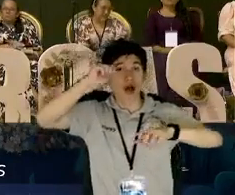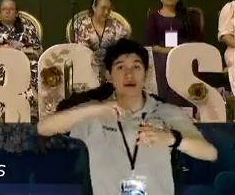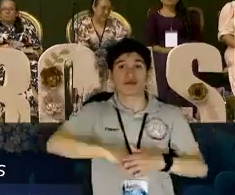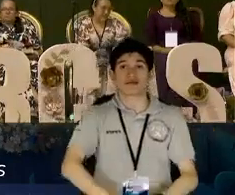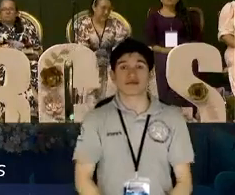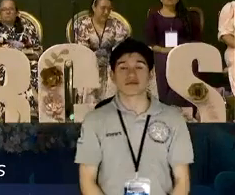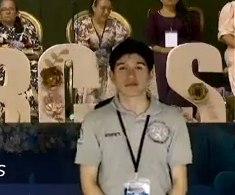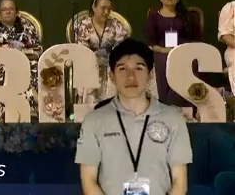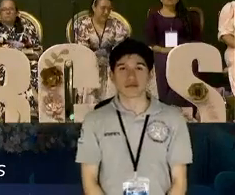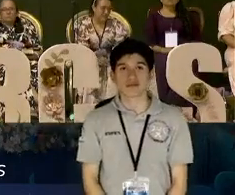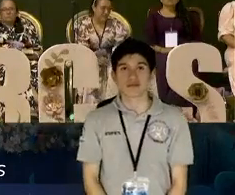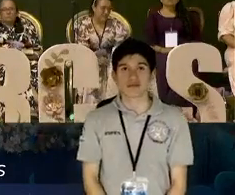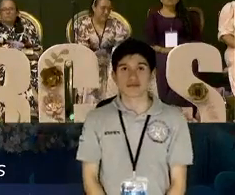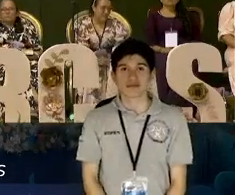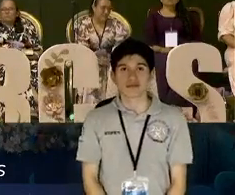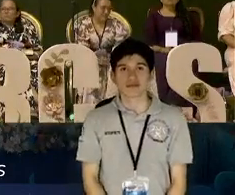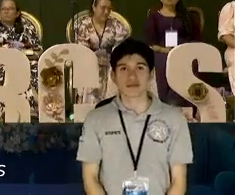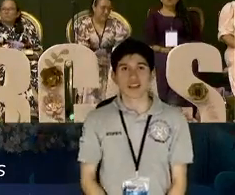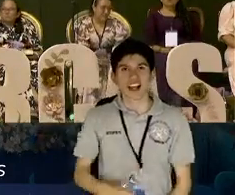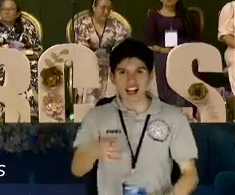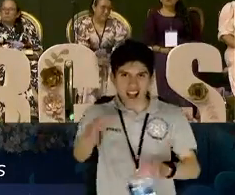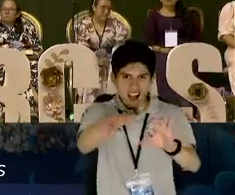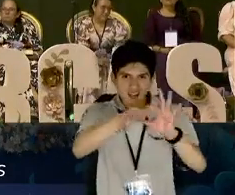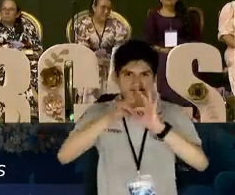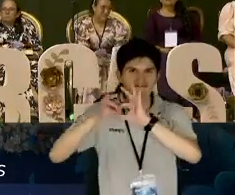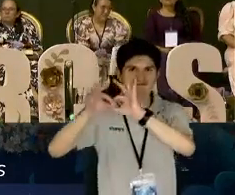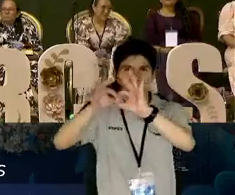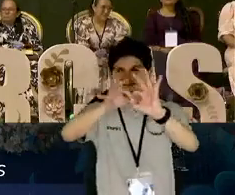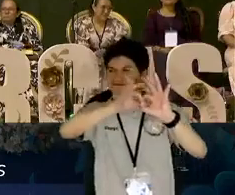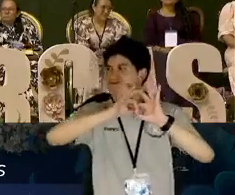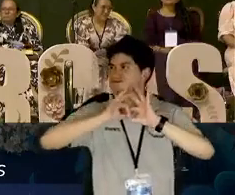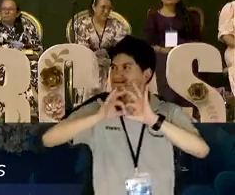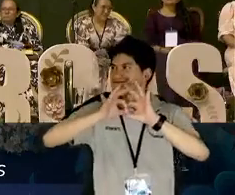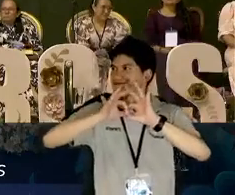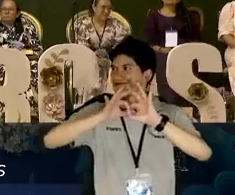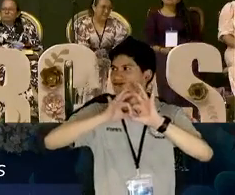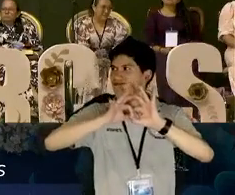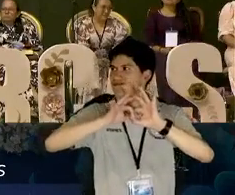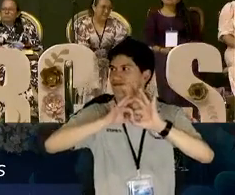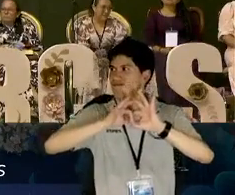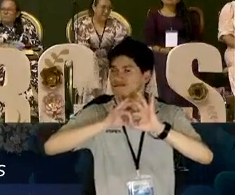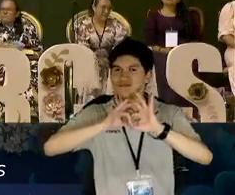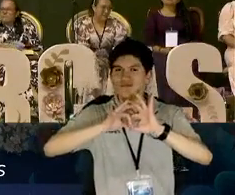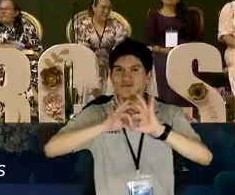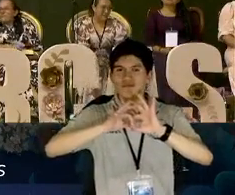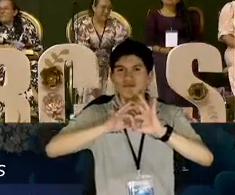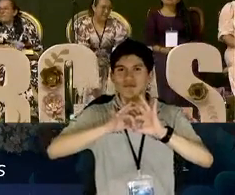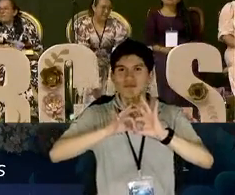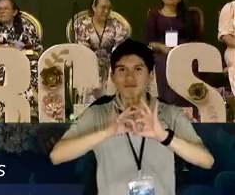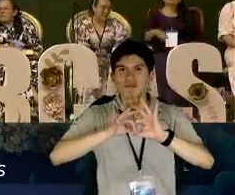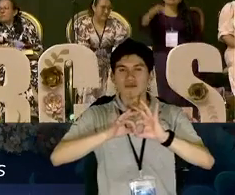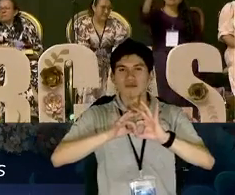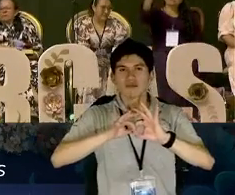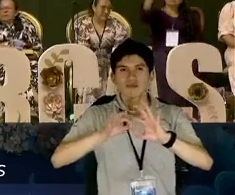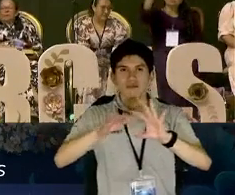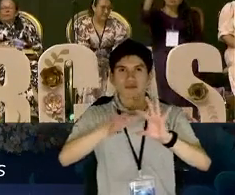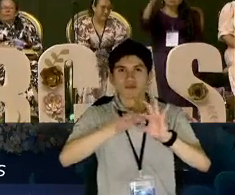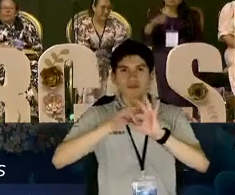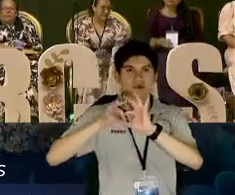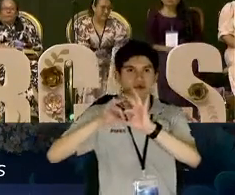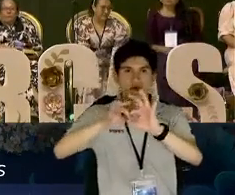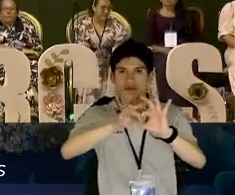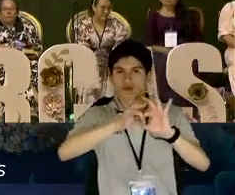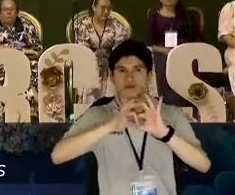¿La qué? Eso, la humildad. La humildad tiene que ver con pensar, con no pensar